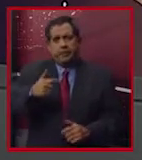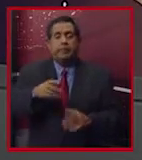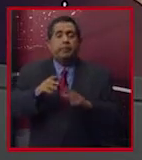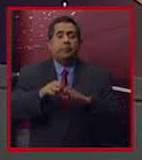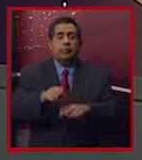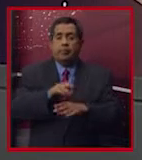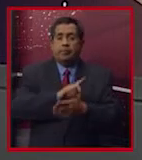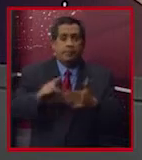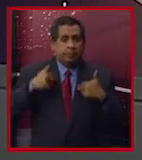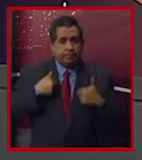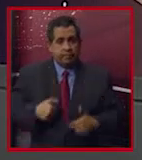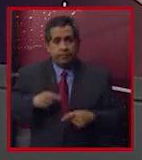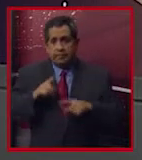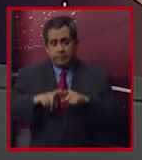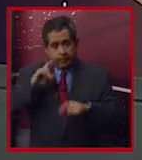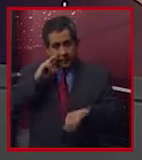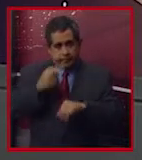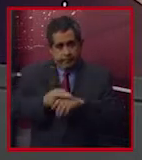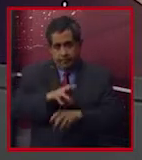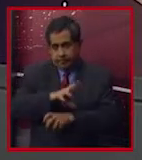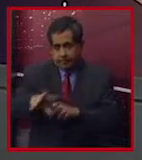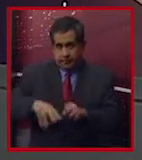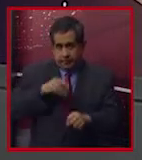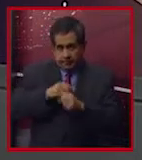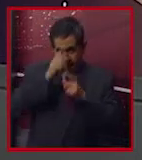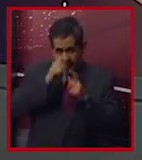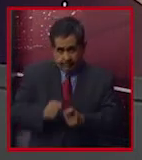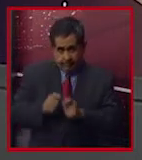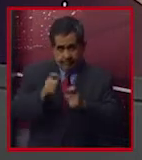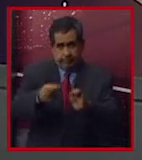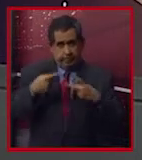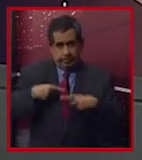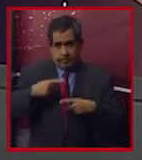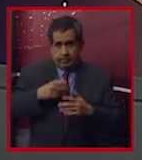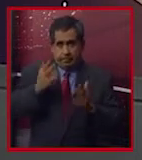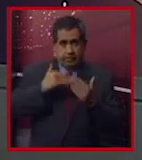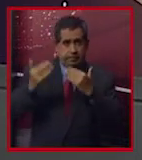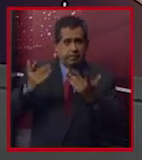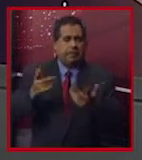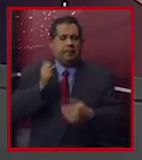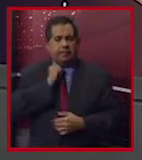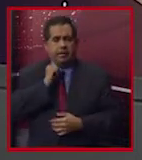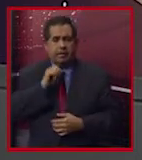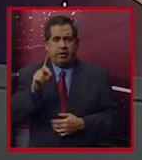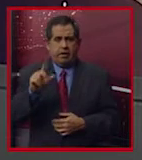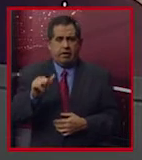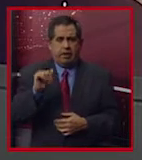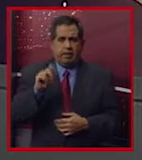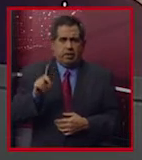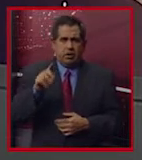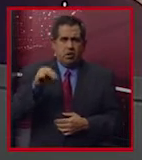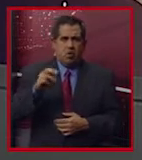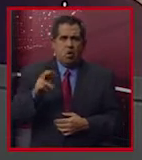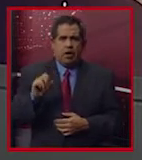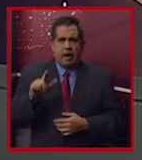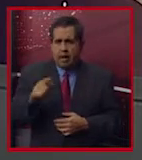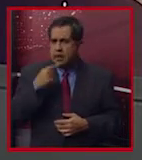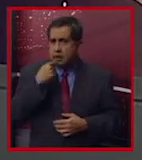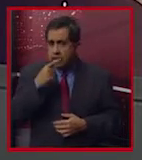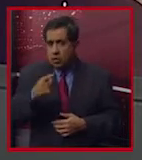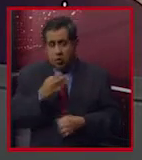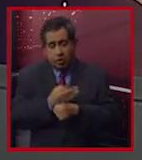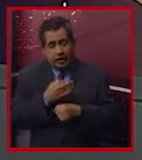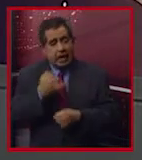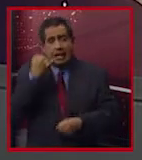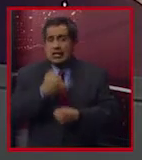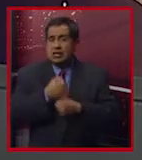de los derechos humanos son tareas fundamentales para garantizar el desarrollo integral de todas las personas, el senador David Monreal Ávila afirmó que la crisis